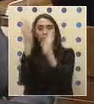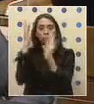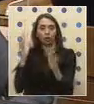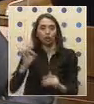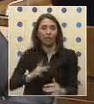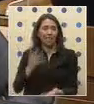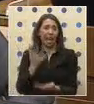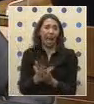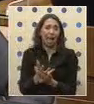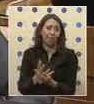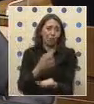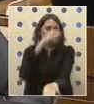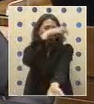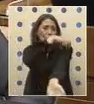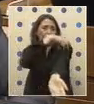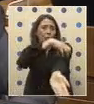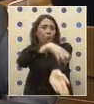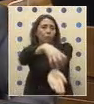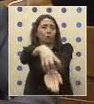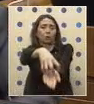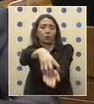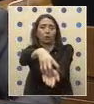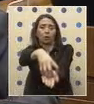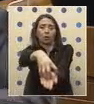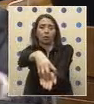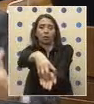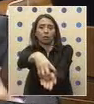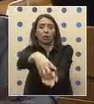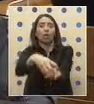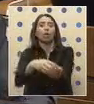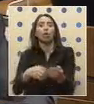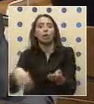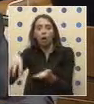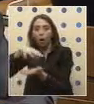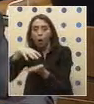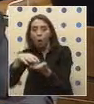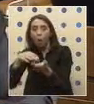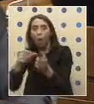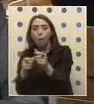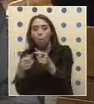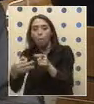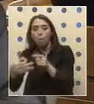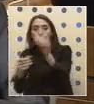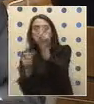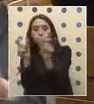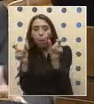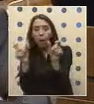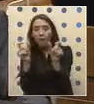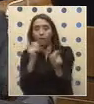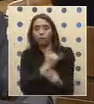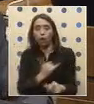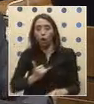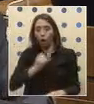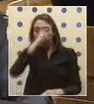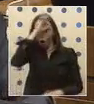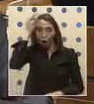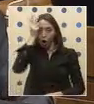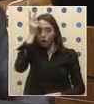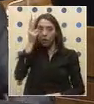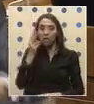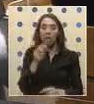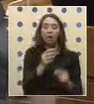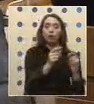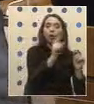país, por pueblos originarios donde no se le consulta a nadie.